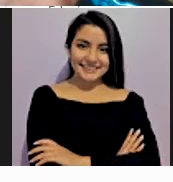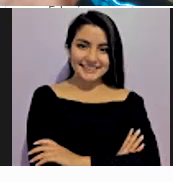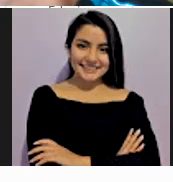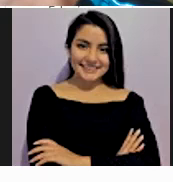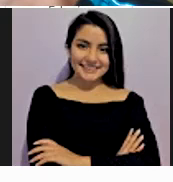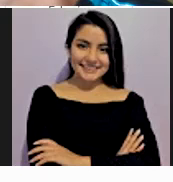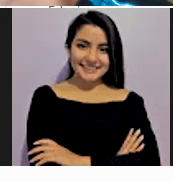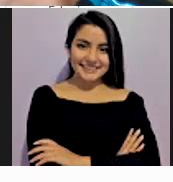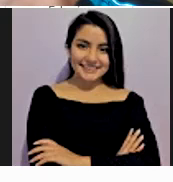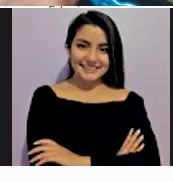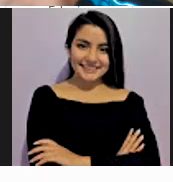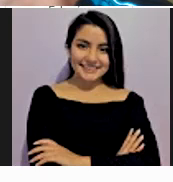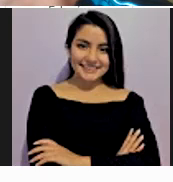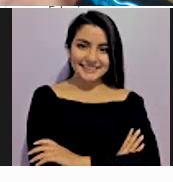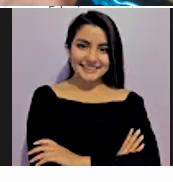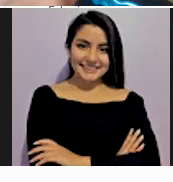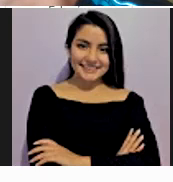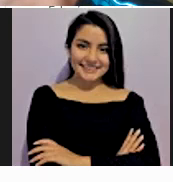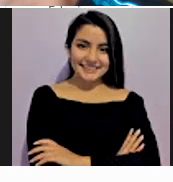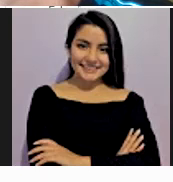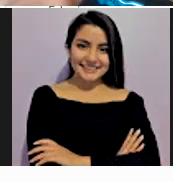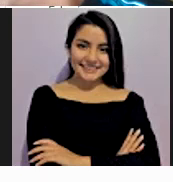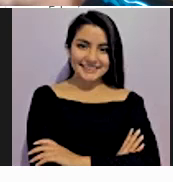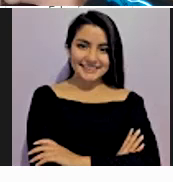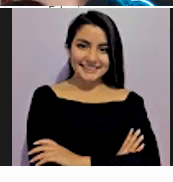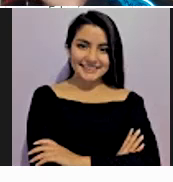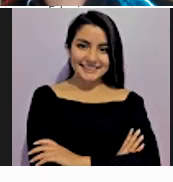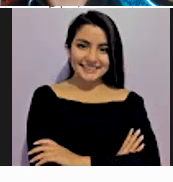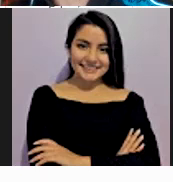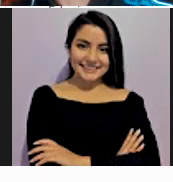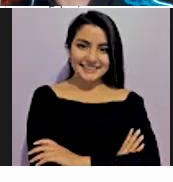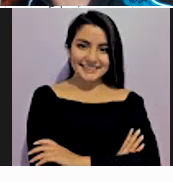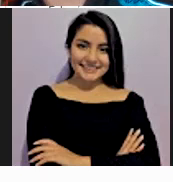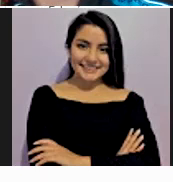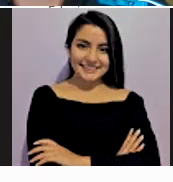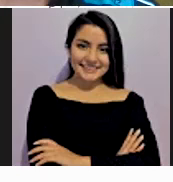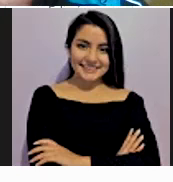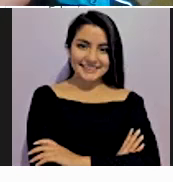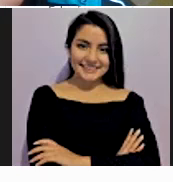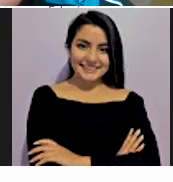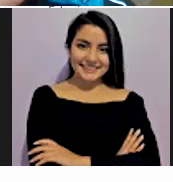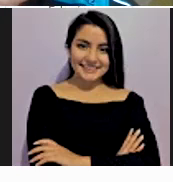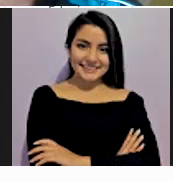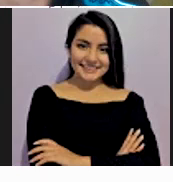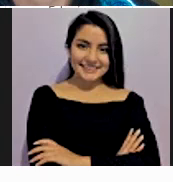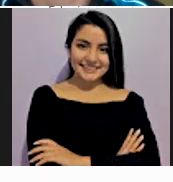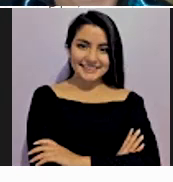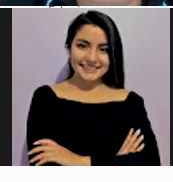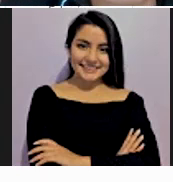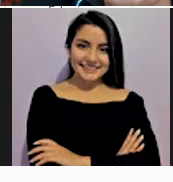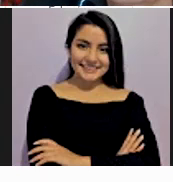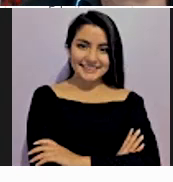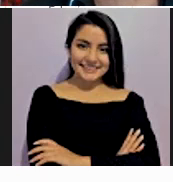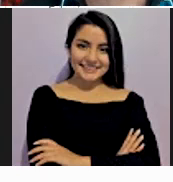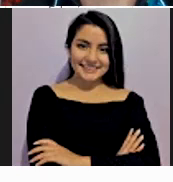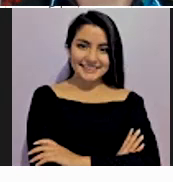profe y yo no podía en el horario que él me decía. Entonces, Ya. Pues bueno, yo ajá. voy a averiguar, sí, porque hasta el 28 tenemos